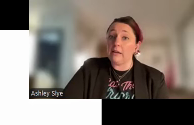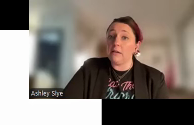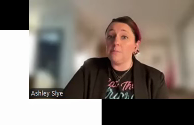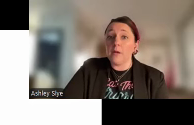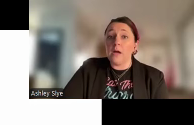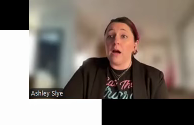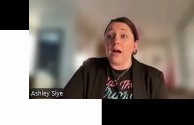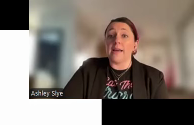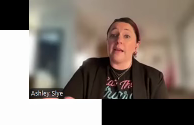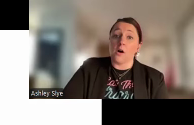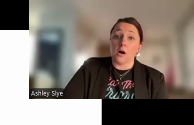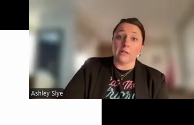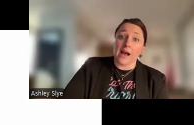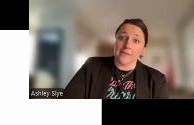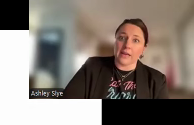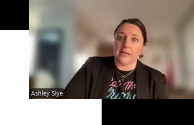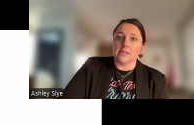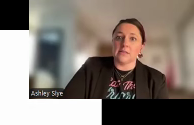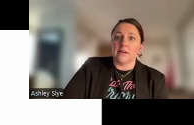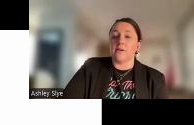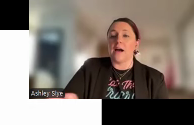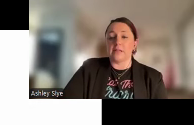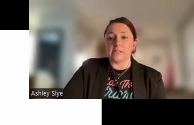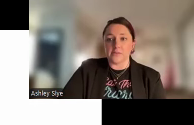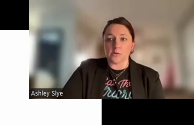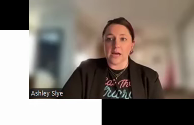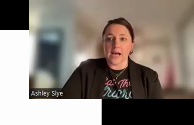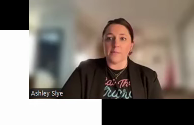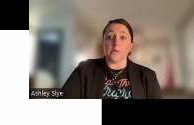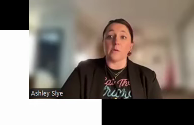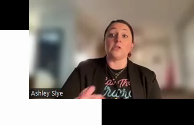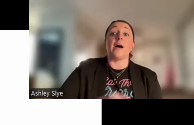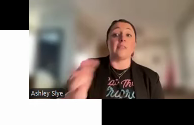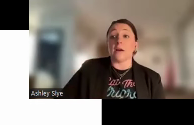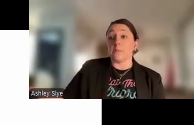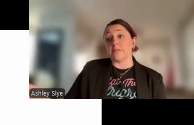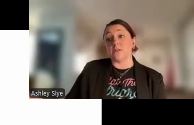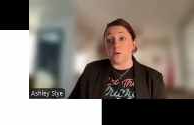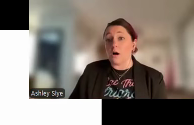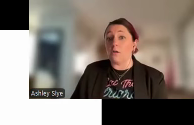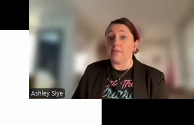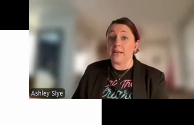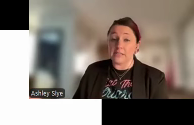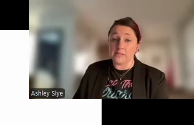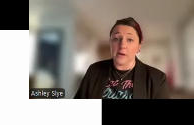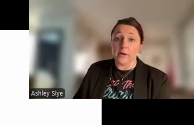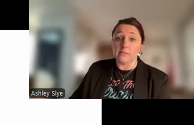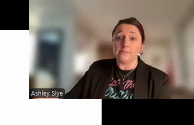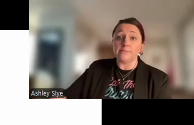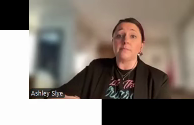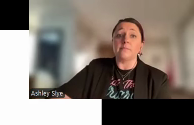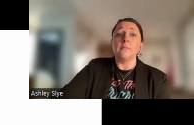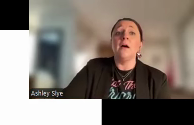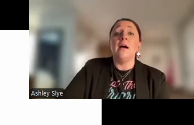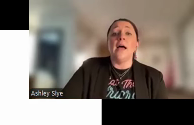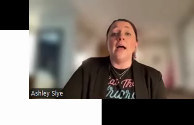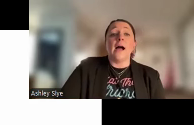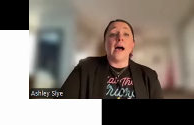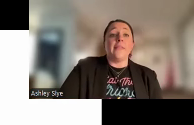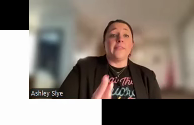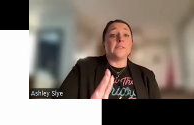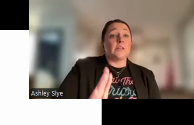y ayudarles, proporcionar algún tipo de herramienta como técnicas de respiración o incluso eh, objetos que